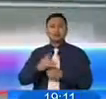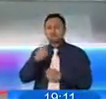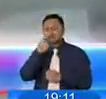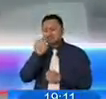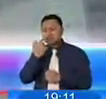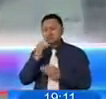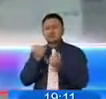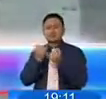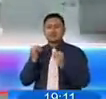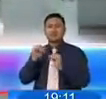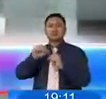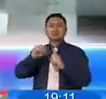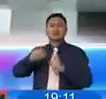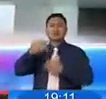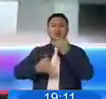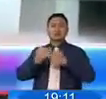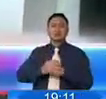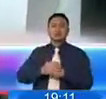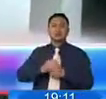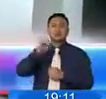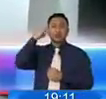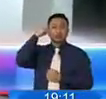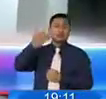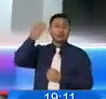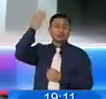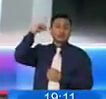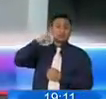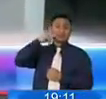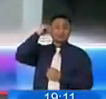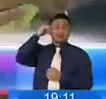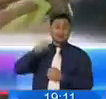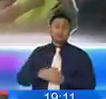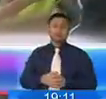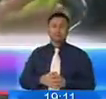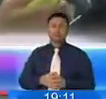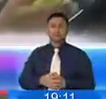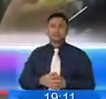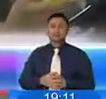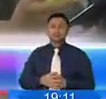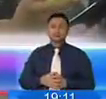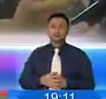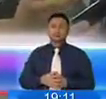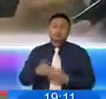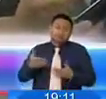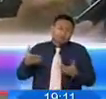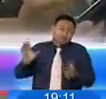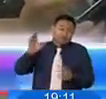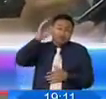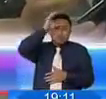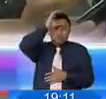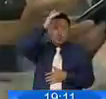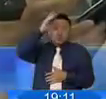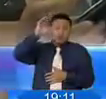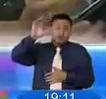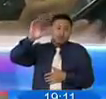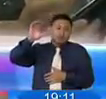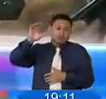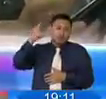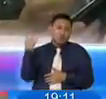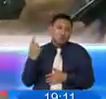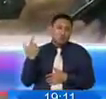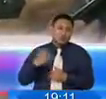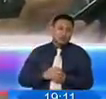la independencia del sistema judicial en el gobierno de Rafael Correa. Ese es un concepto etéreo, es una opinión